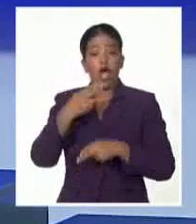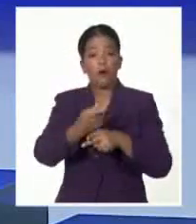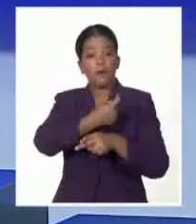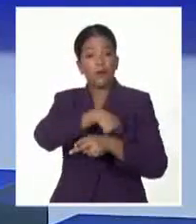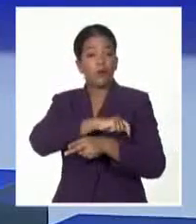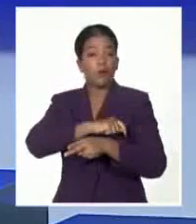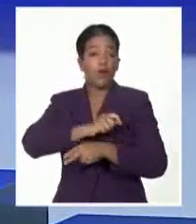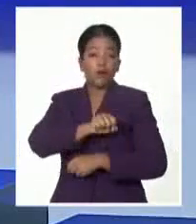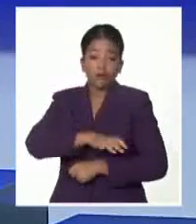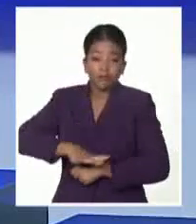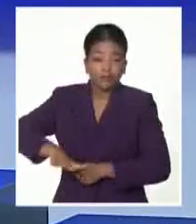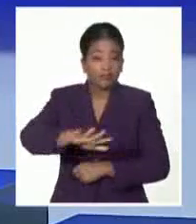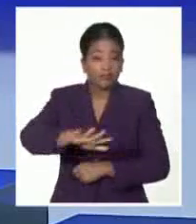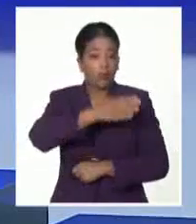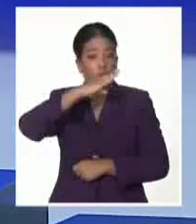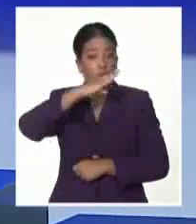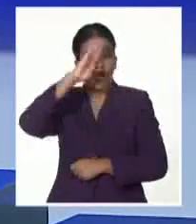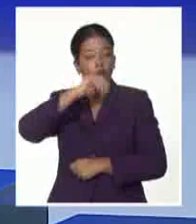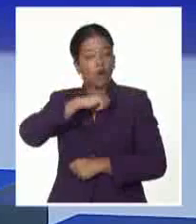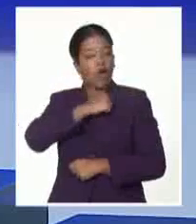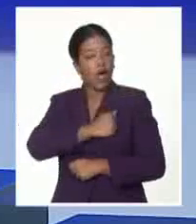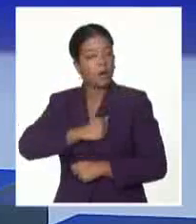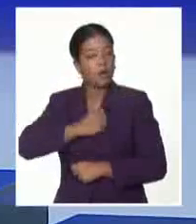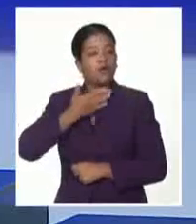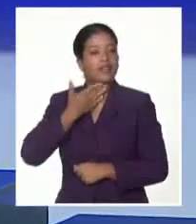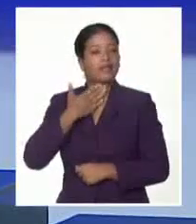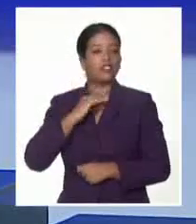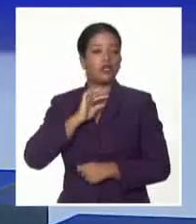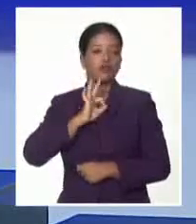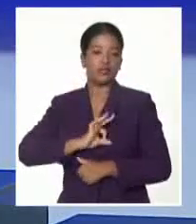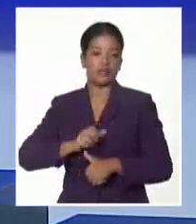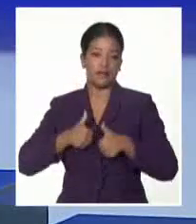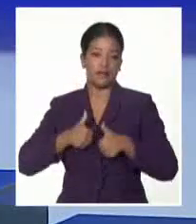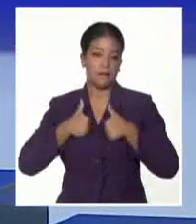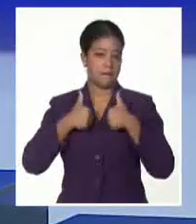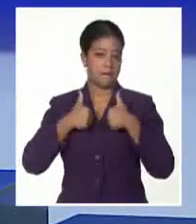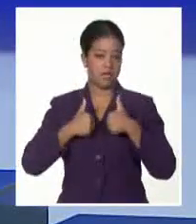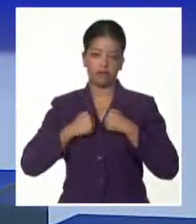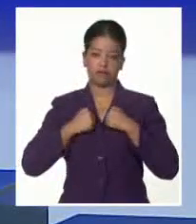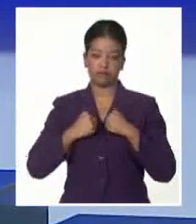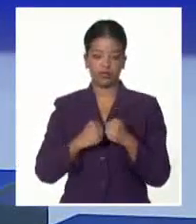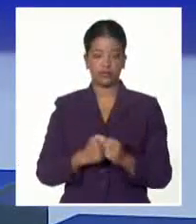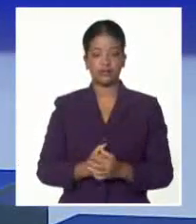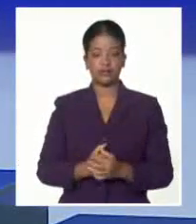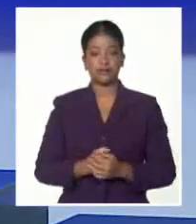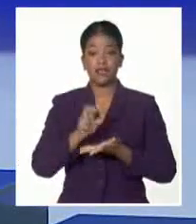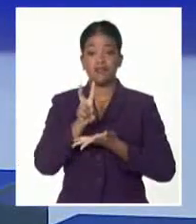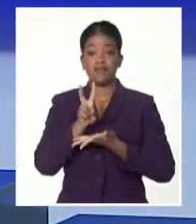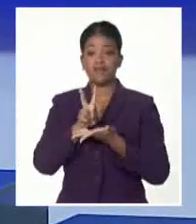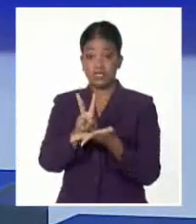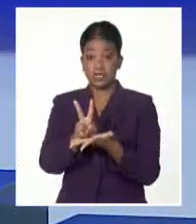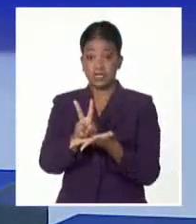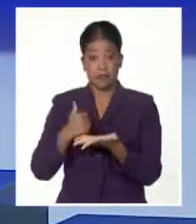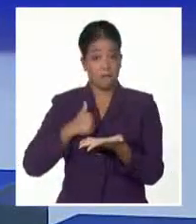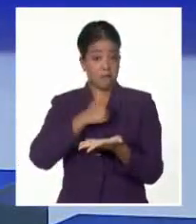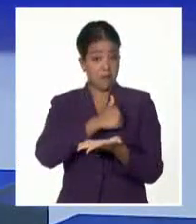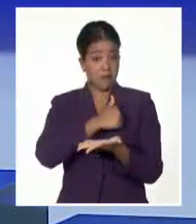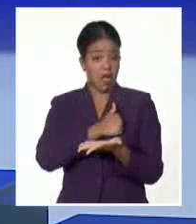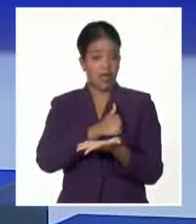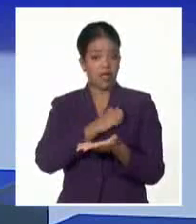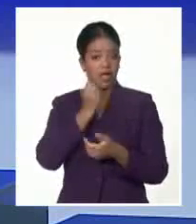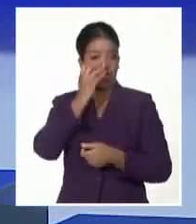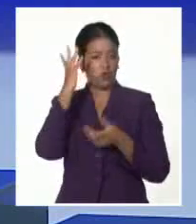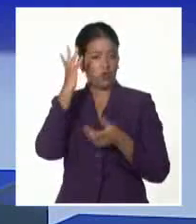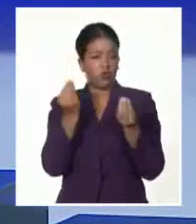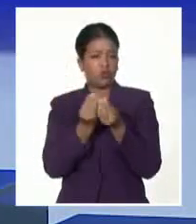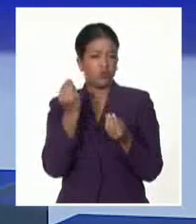el profundo cariño y deseos de plena recuperación. Durante su visita privada al Vaticano, Díaz-Canel estuvo acompañado por el miembro